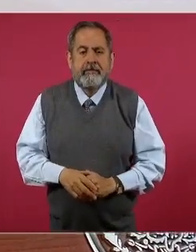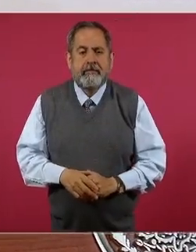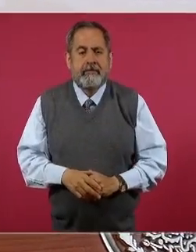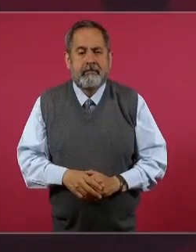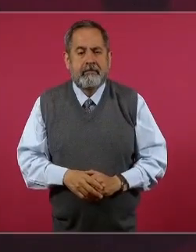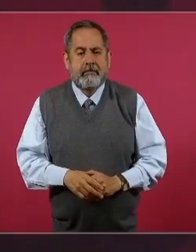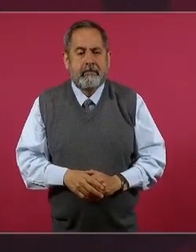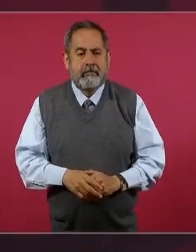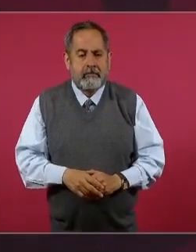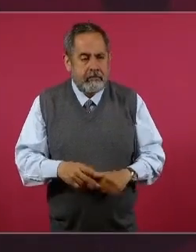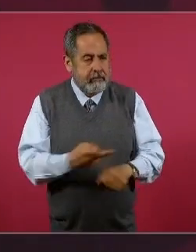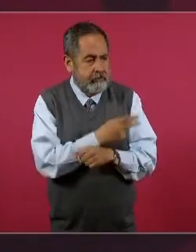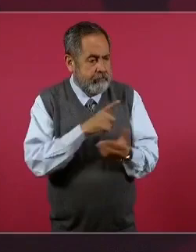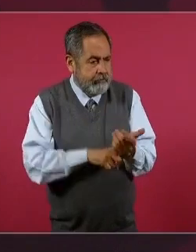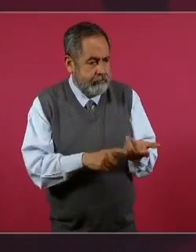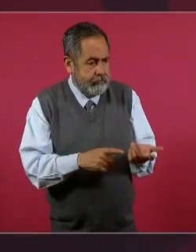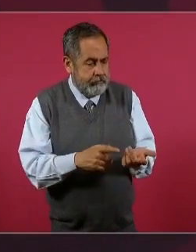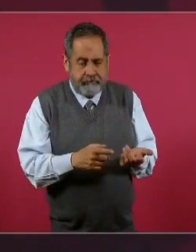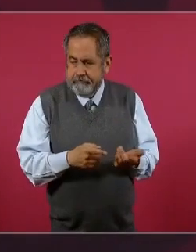¿cómo estuvo?